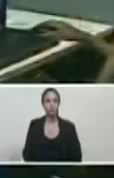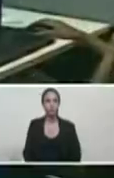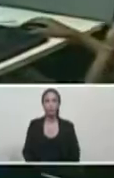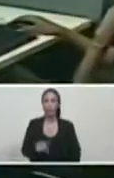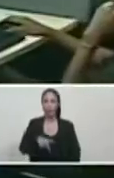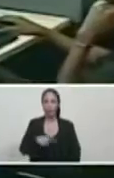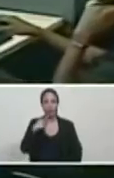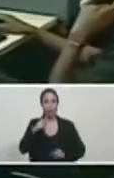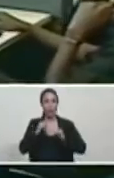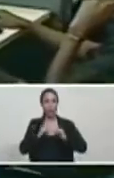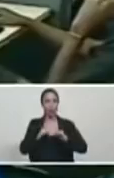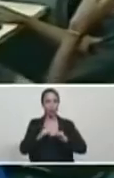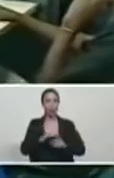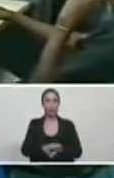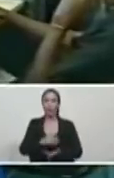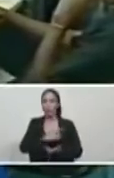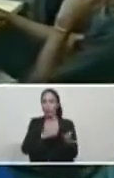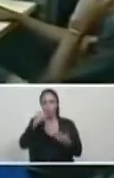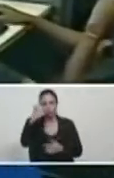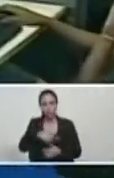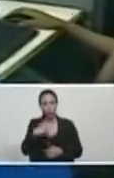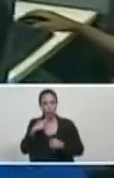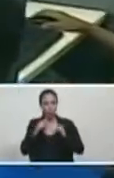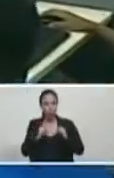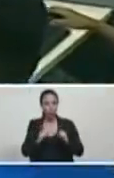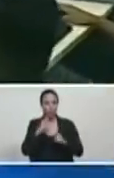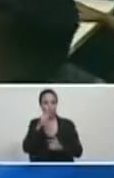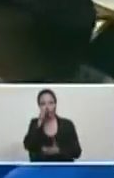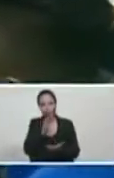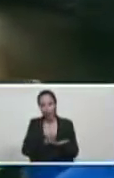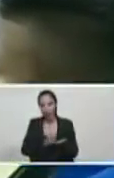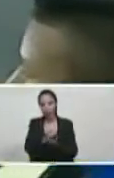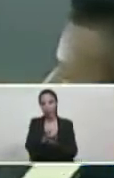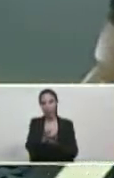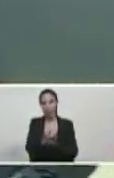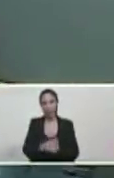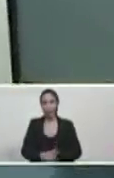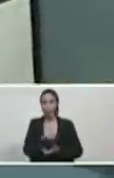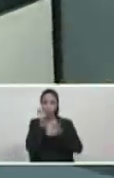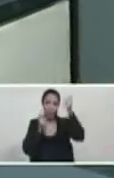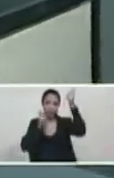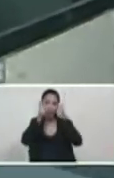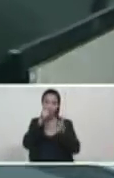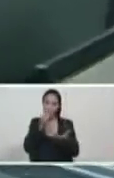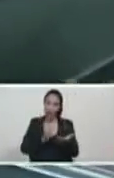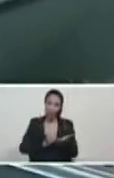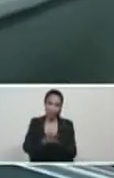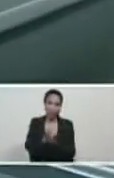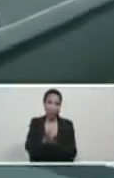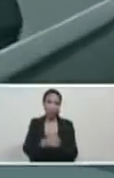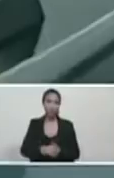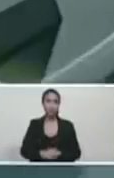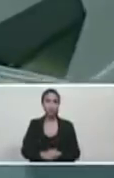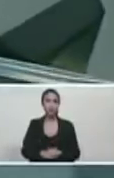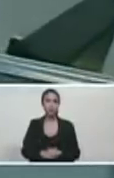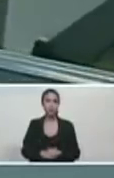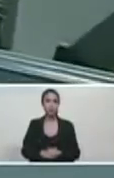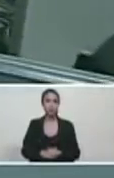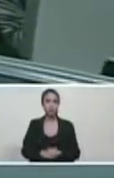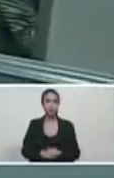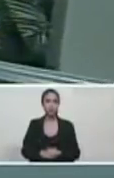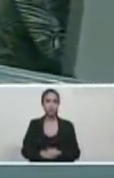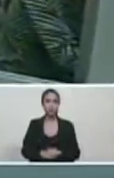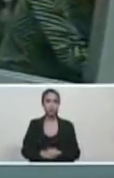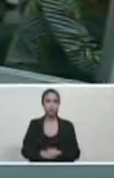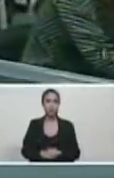en tierra, asumiendo el compromiso de la lealtad al comandante Chávez y la conducción del presidente Nicolás Maduro.